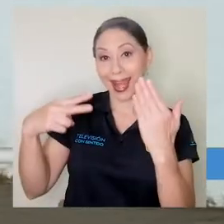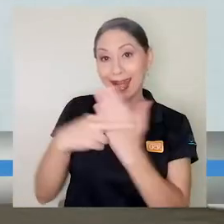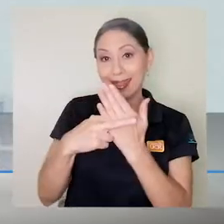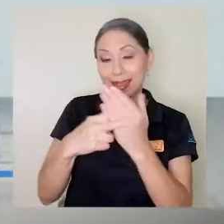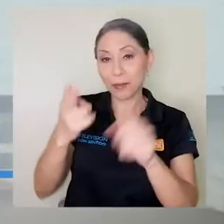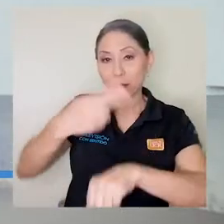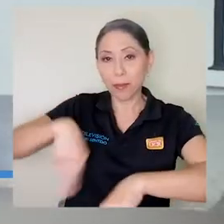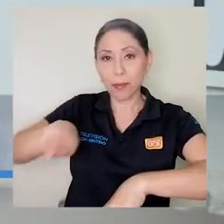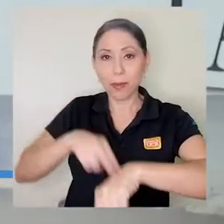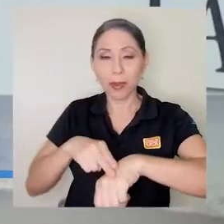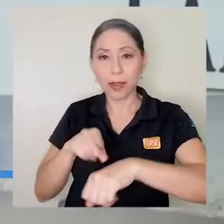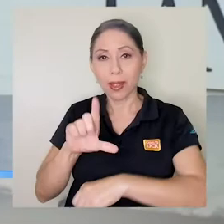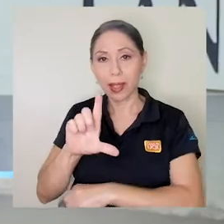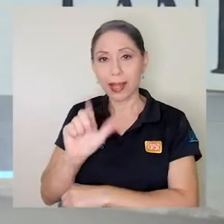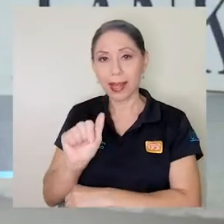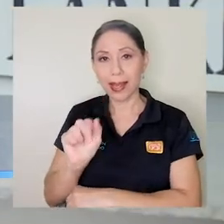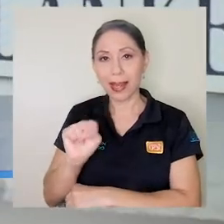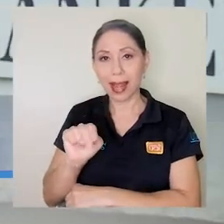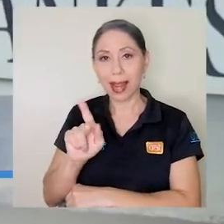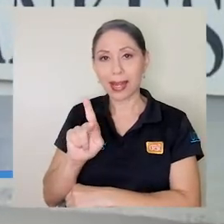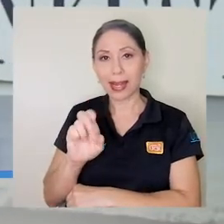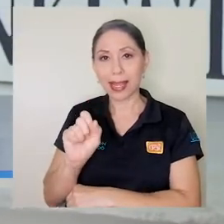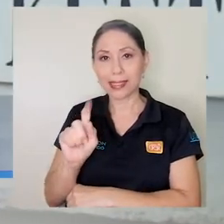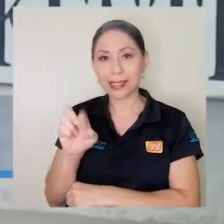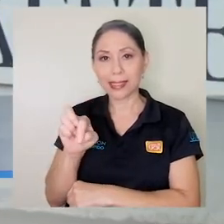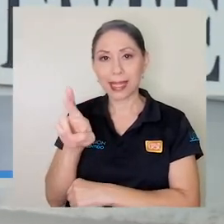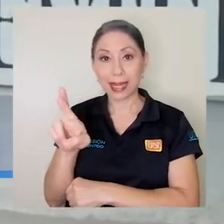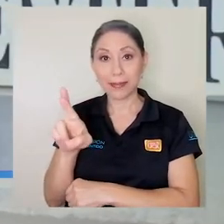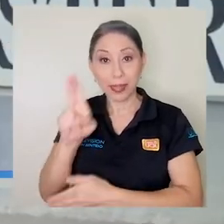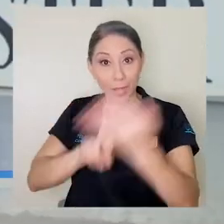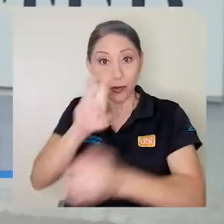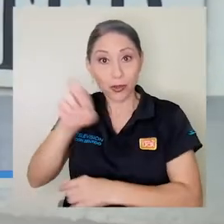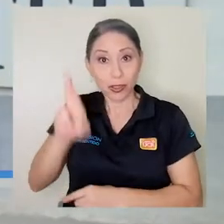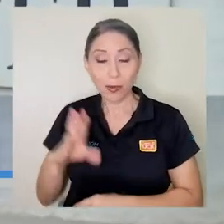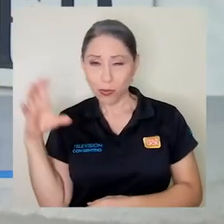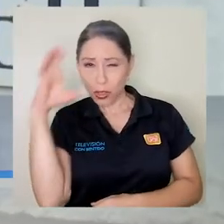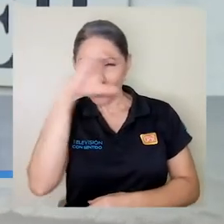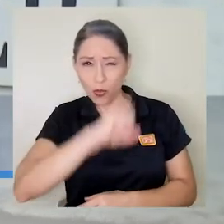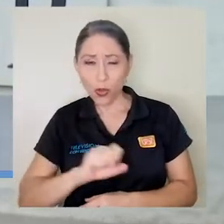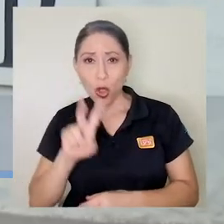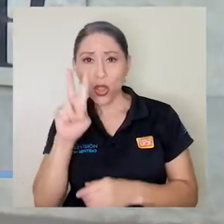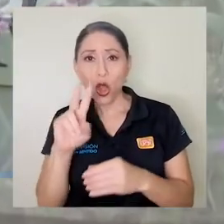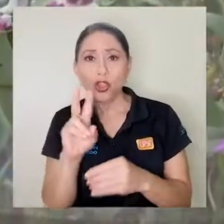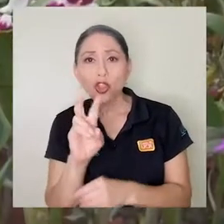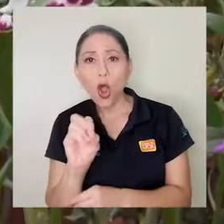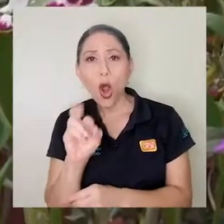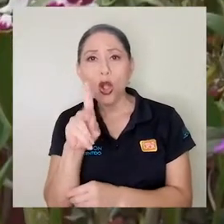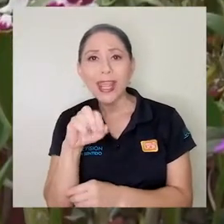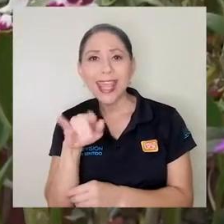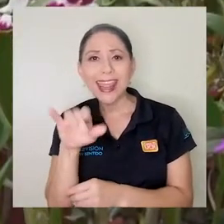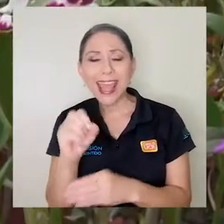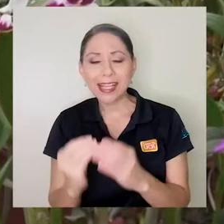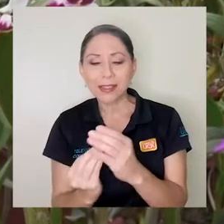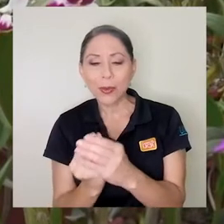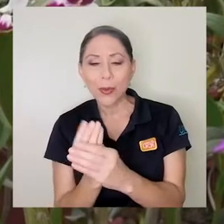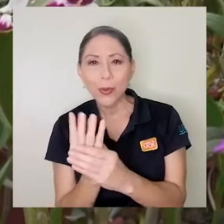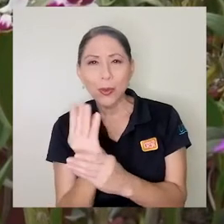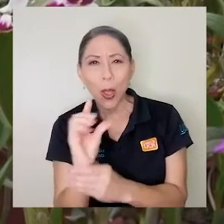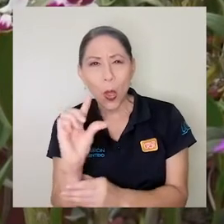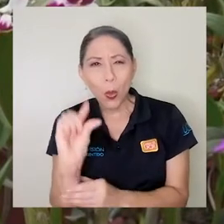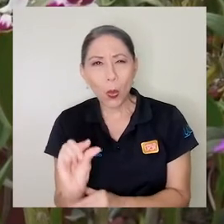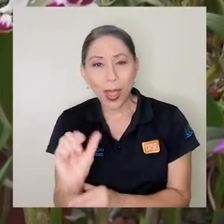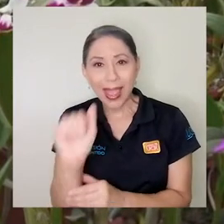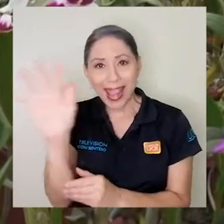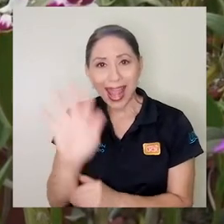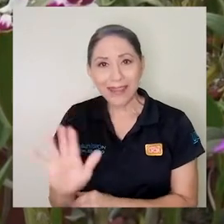El Jardín Botánico Lancaster de la Universidad de Costa Rica descubrió dos orquídeas miniatura en áreas protegidas del Caribe